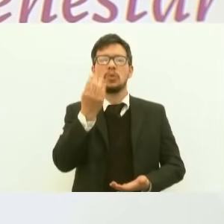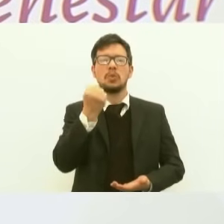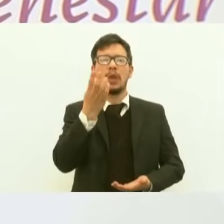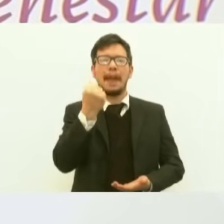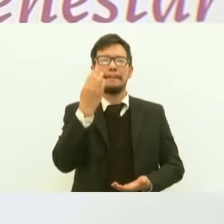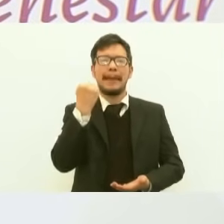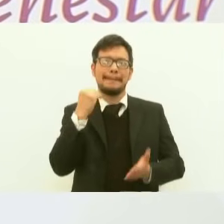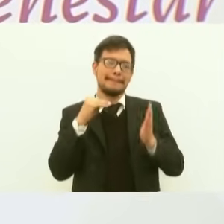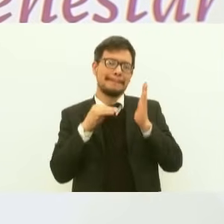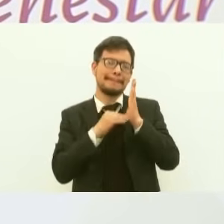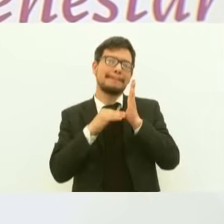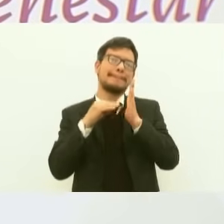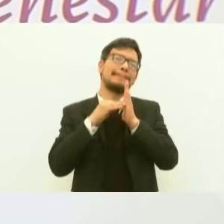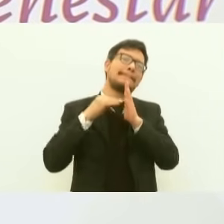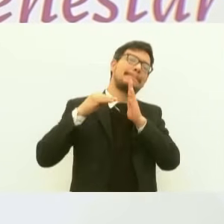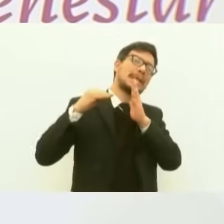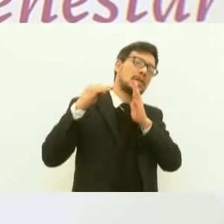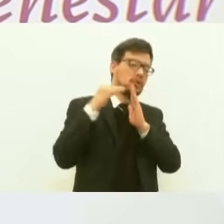9 billones.